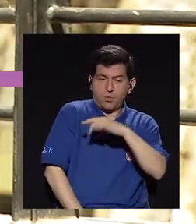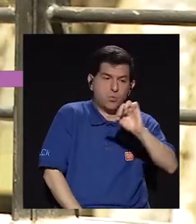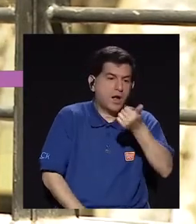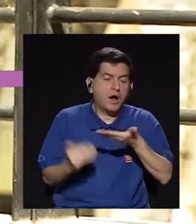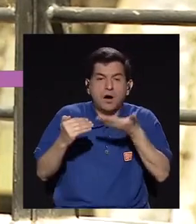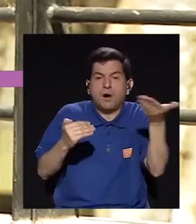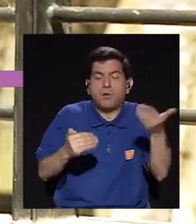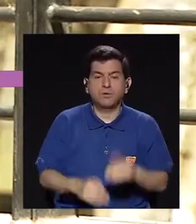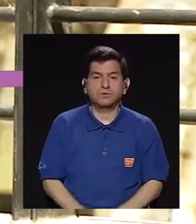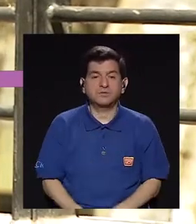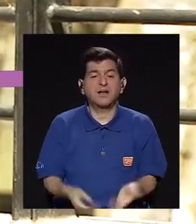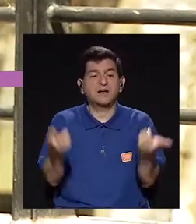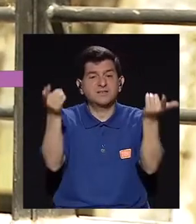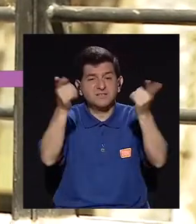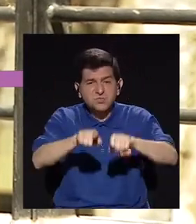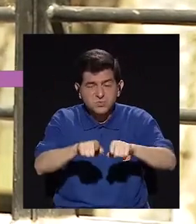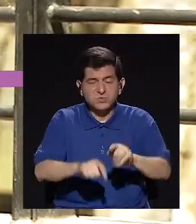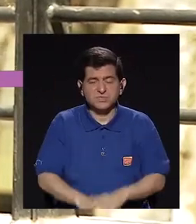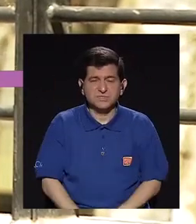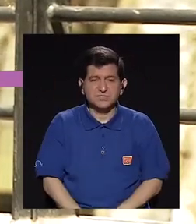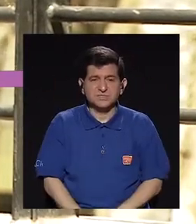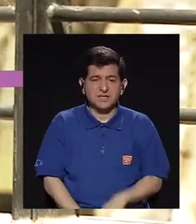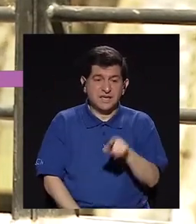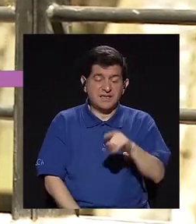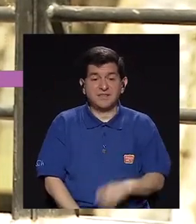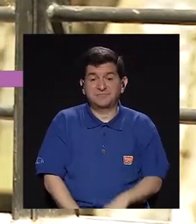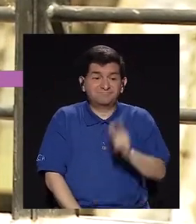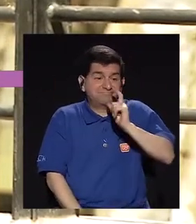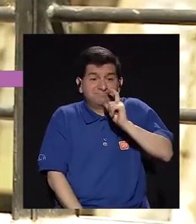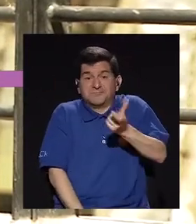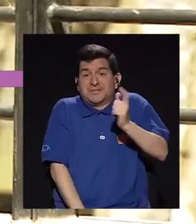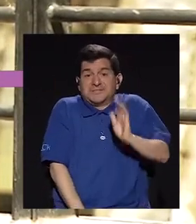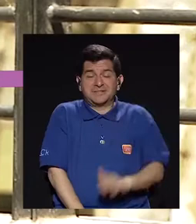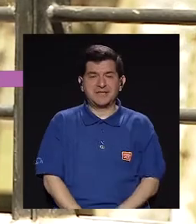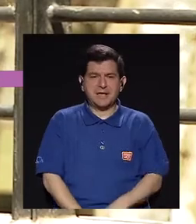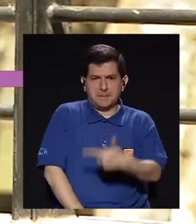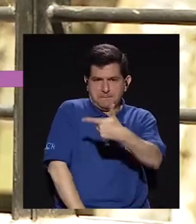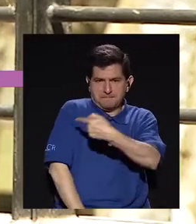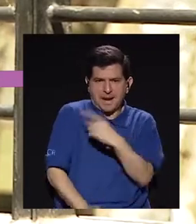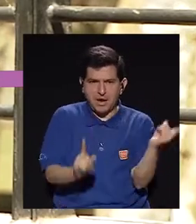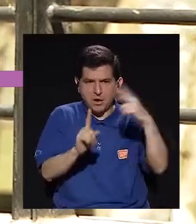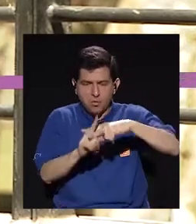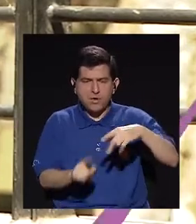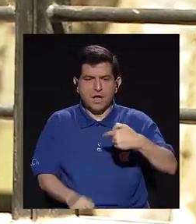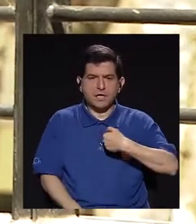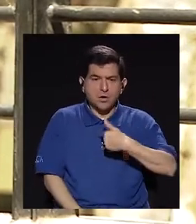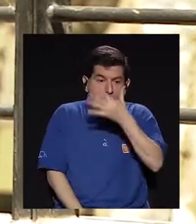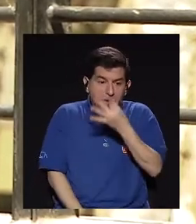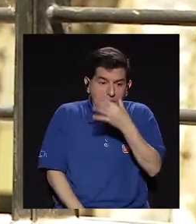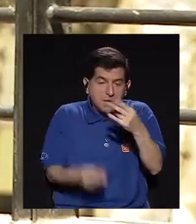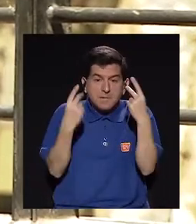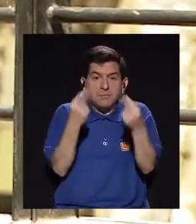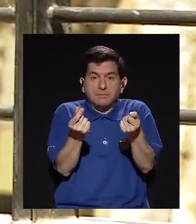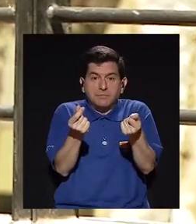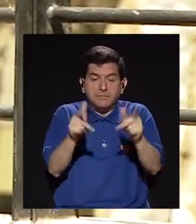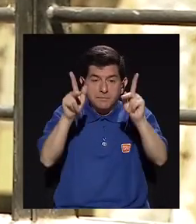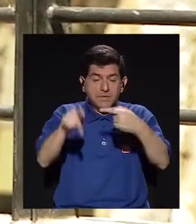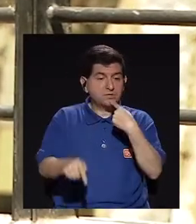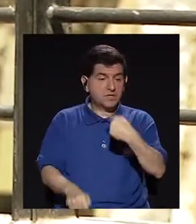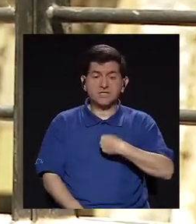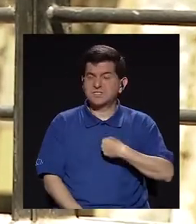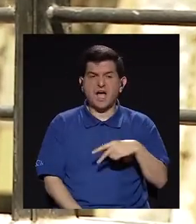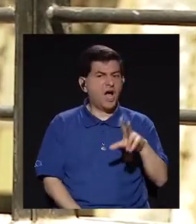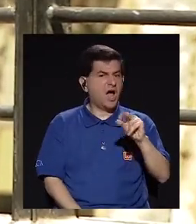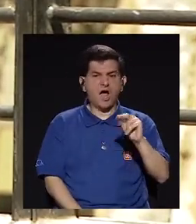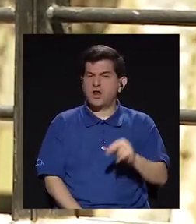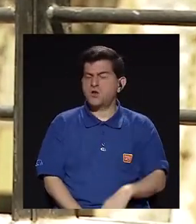otra cosa. Porque nos pasa lo que conocemos como la casualidad, que me pusieron la vacuna y me dio gripe. La gente dice, yo